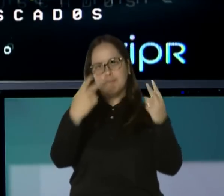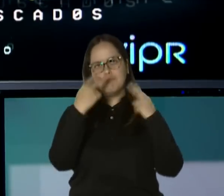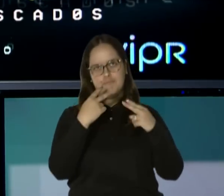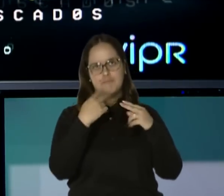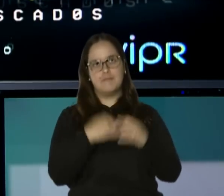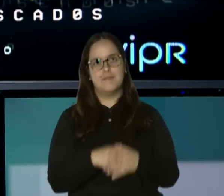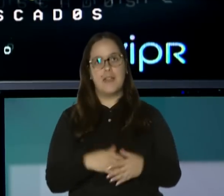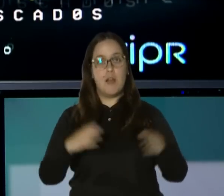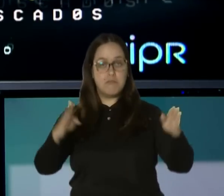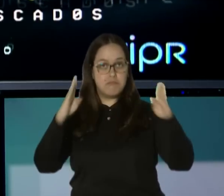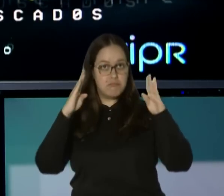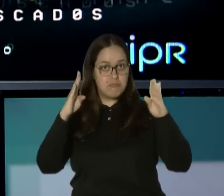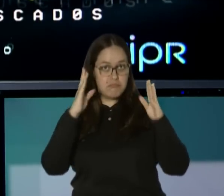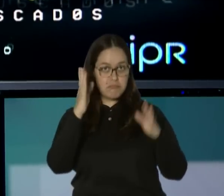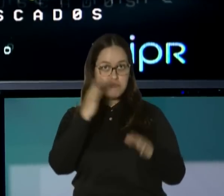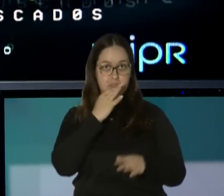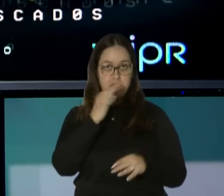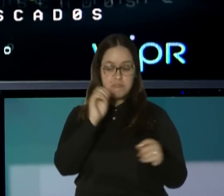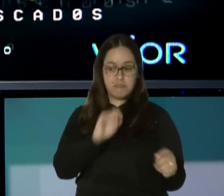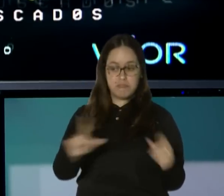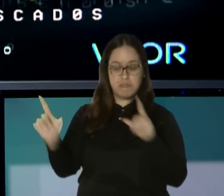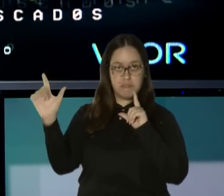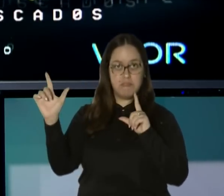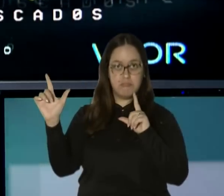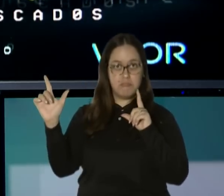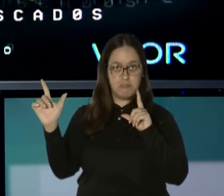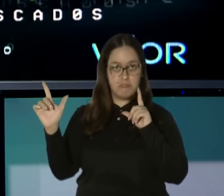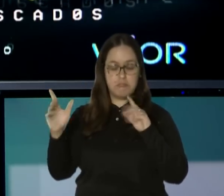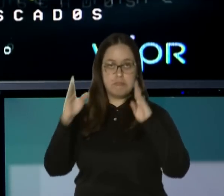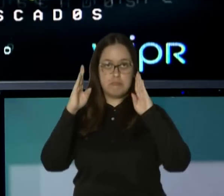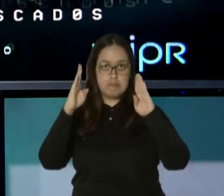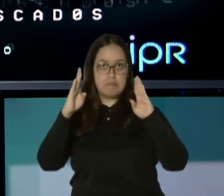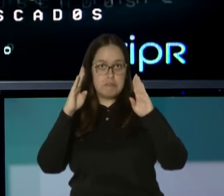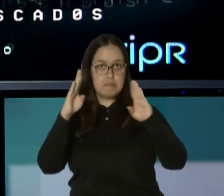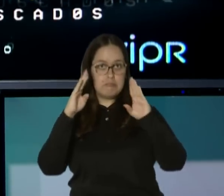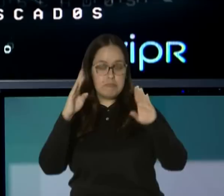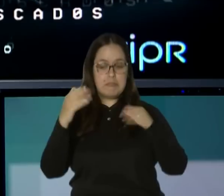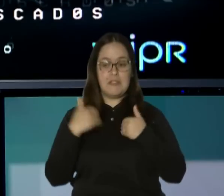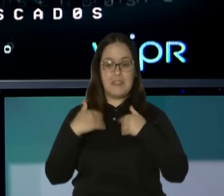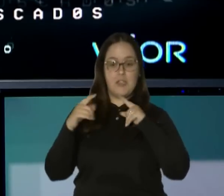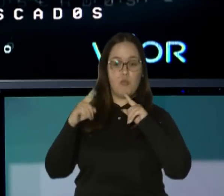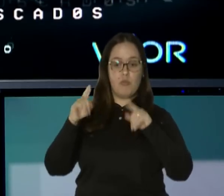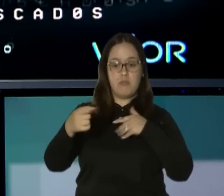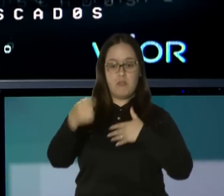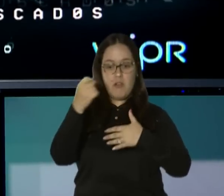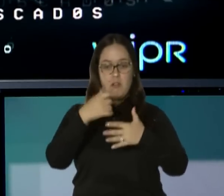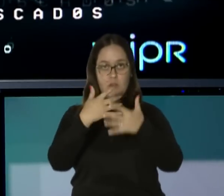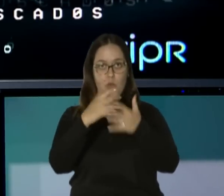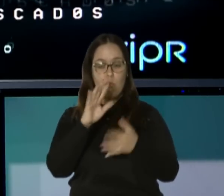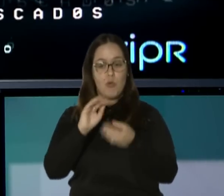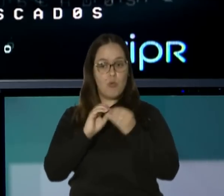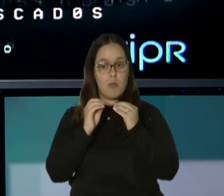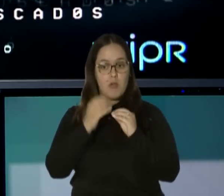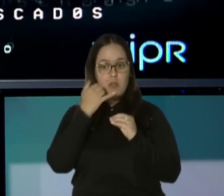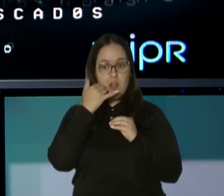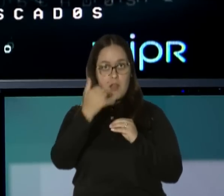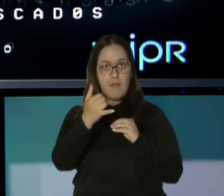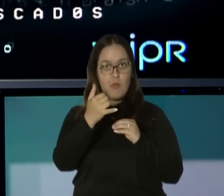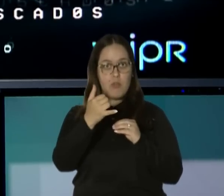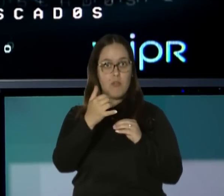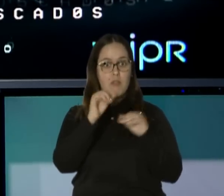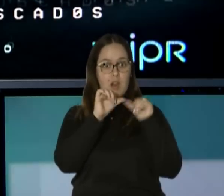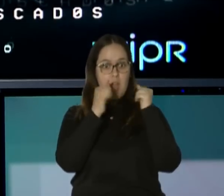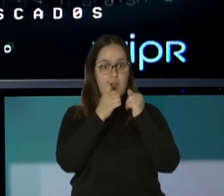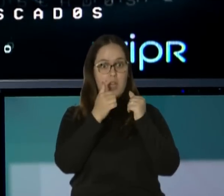Presta atención a estas personas que van a ser señaladas aquí, que tienen órdenes de arresto. Anote los números telefónicos. Si usted lo ha visto en la calle,